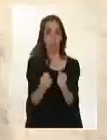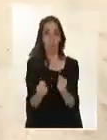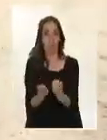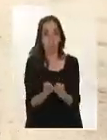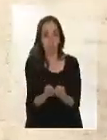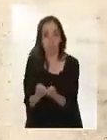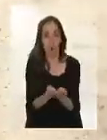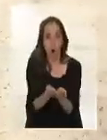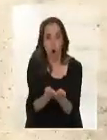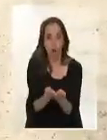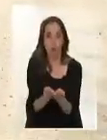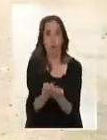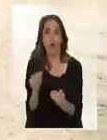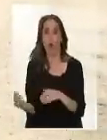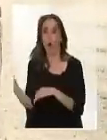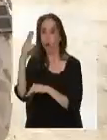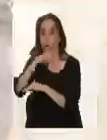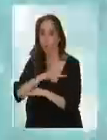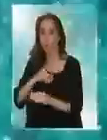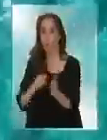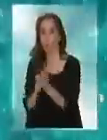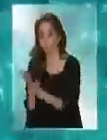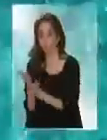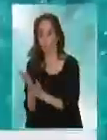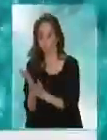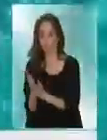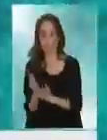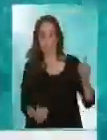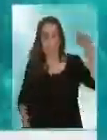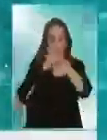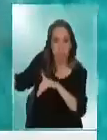botes. Comenzamos entonces la jornada de este momento.